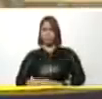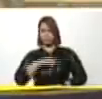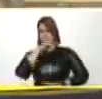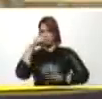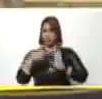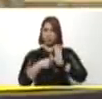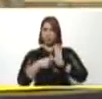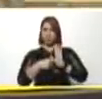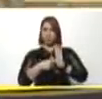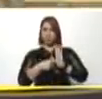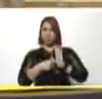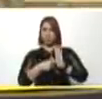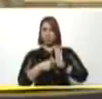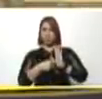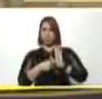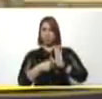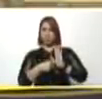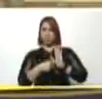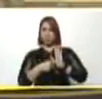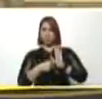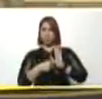plenamente.